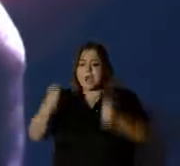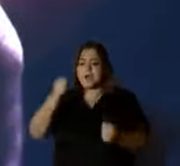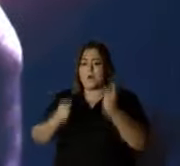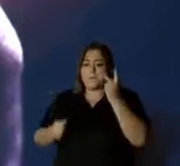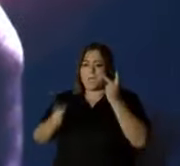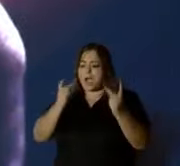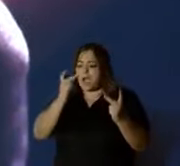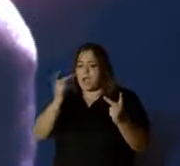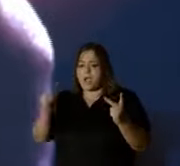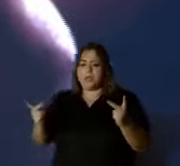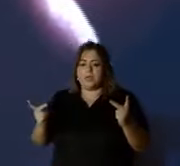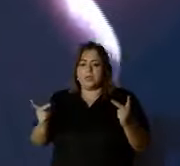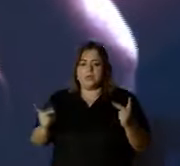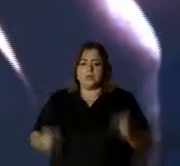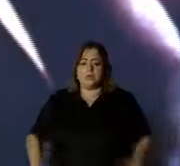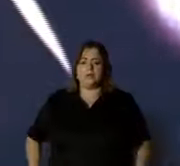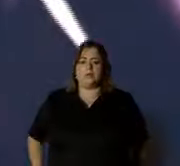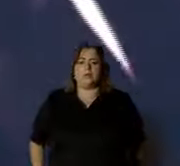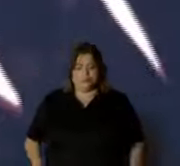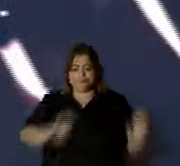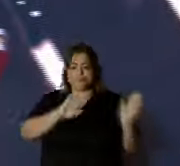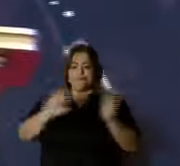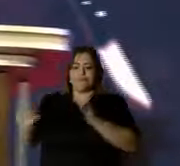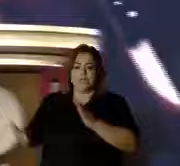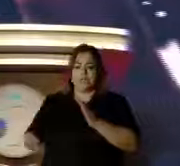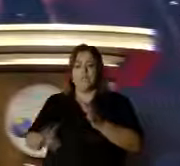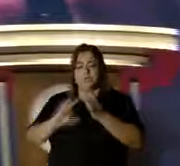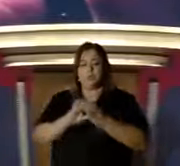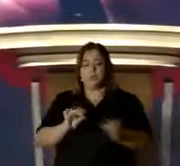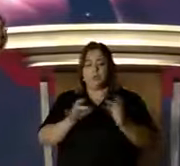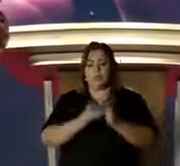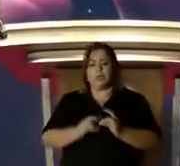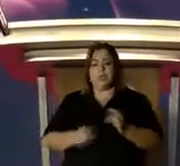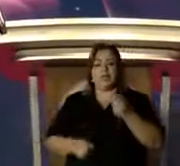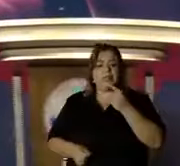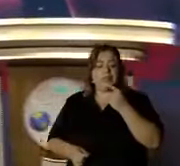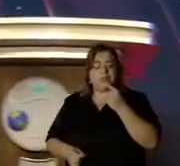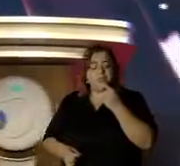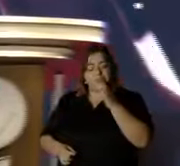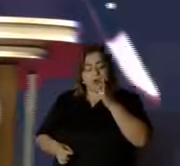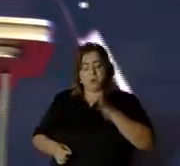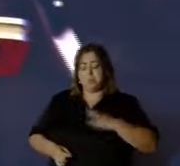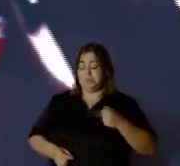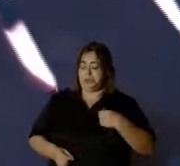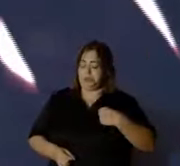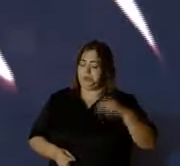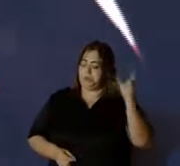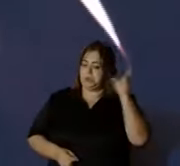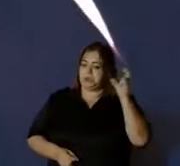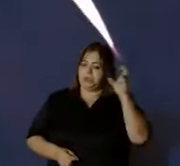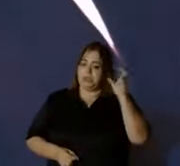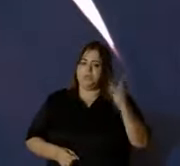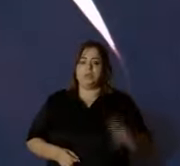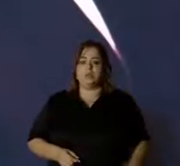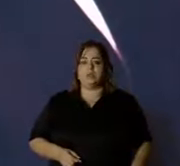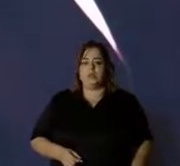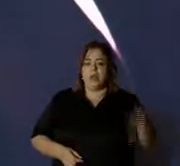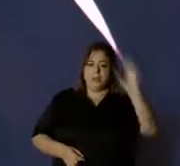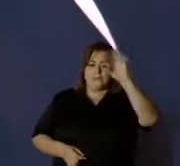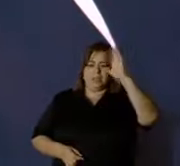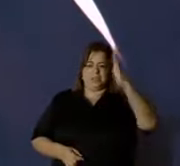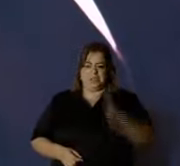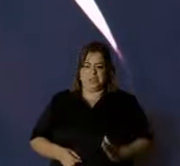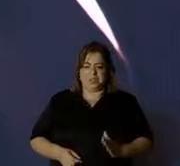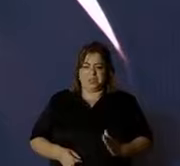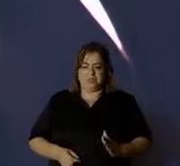día escuché a un hombre bárbaro, porque era un bárbaro, diciendo: yo no sé esos que predican que la cosa va a